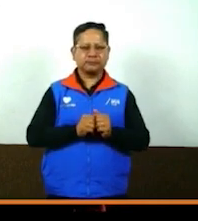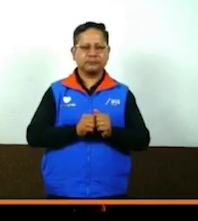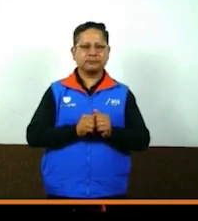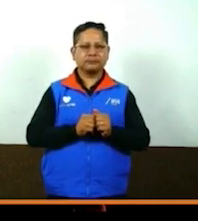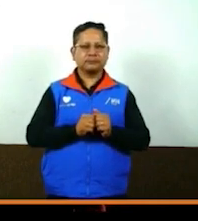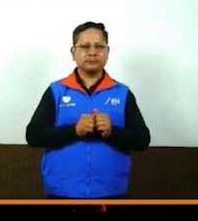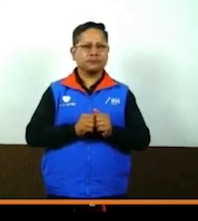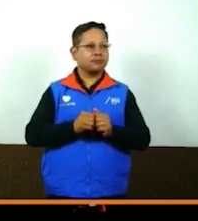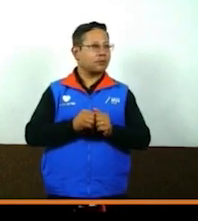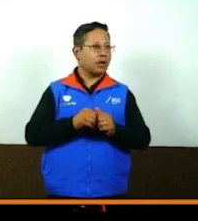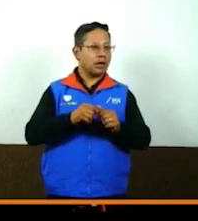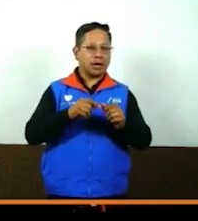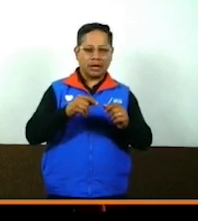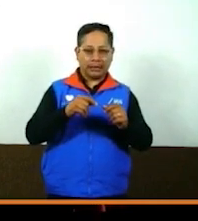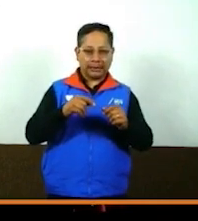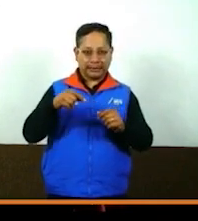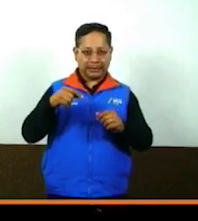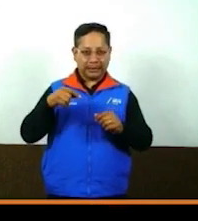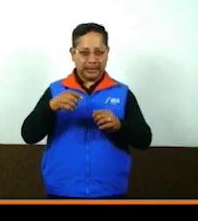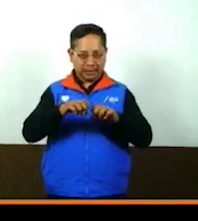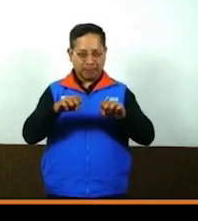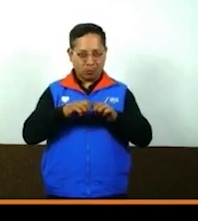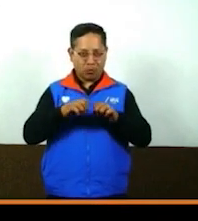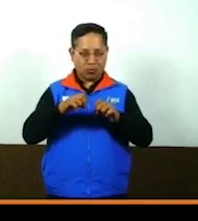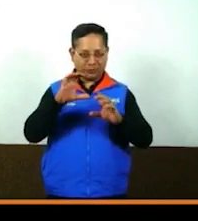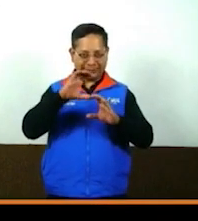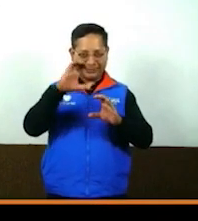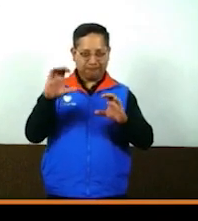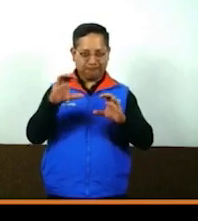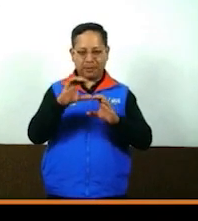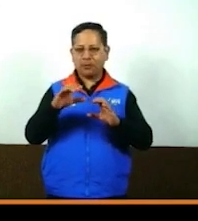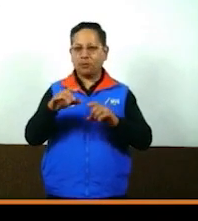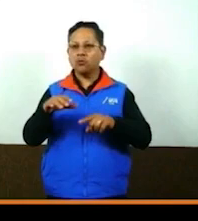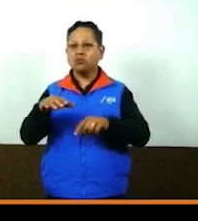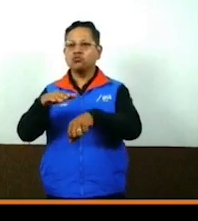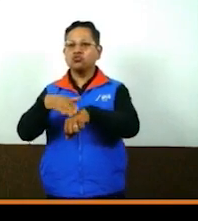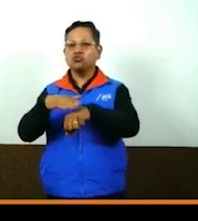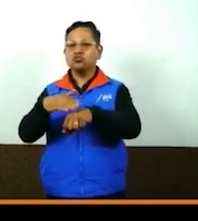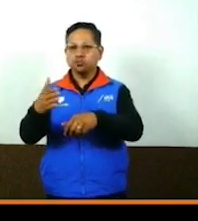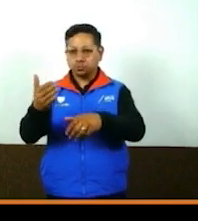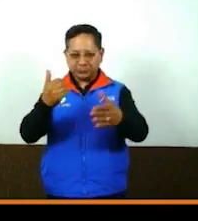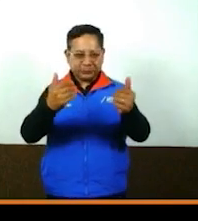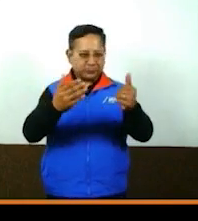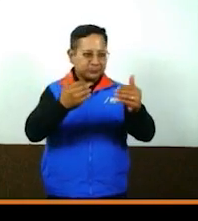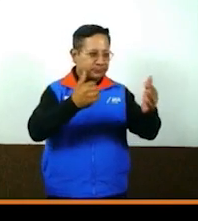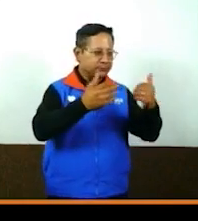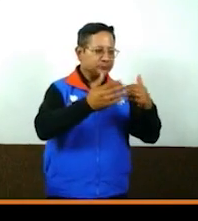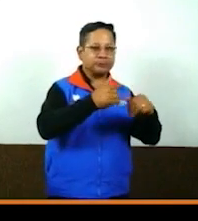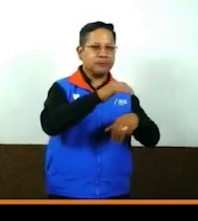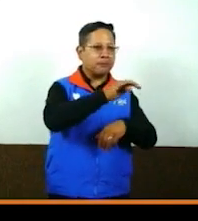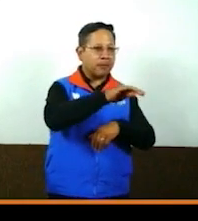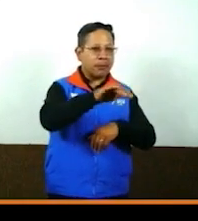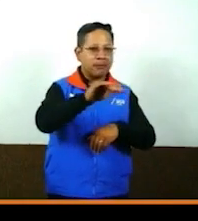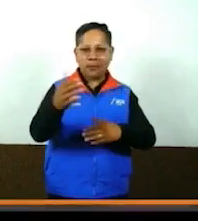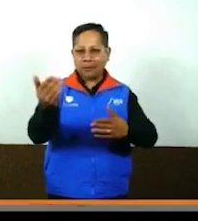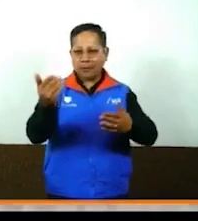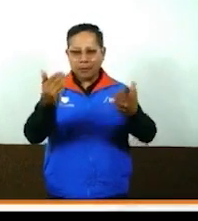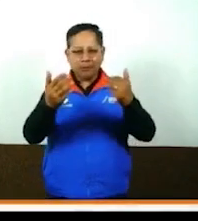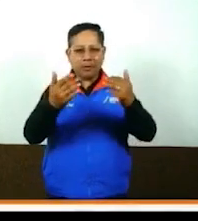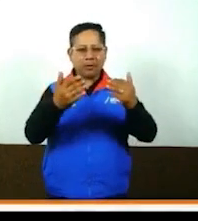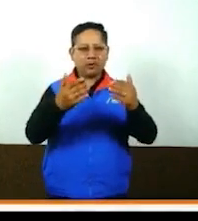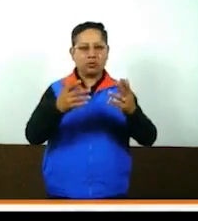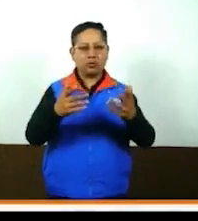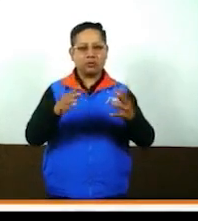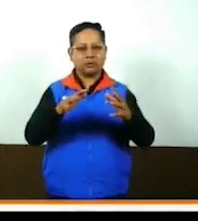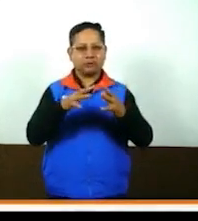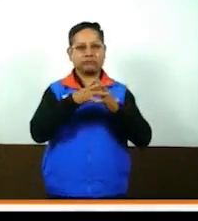van a buscarlos para que vayan pasando cada una de las empresas dependiendo de los años. Así es, no